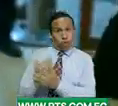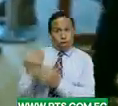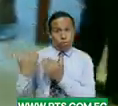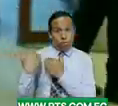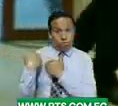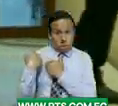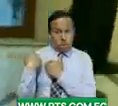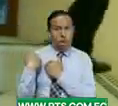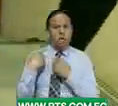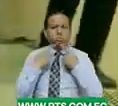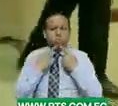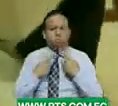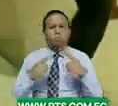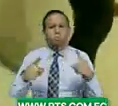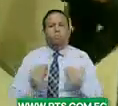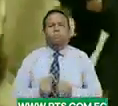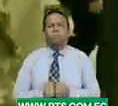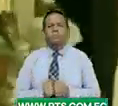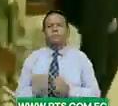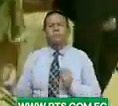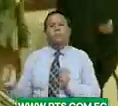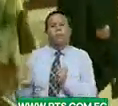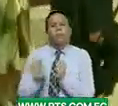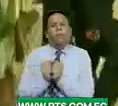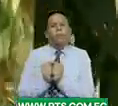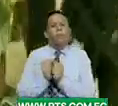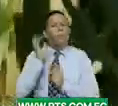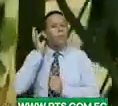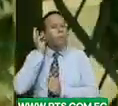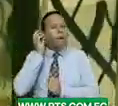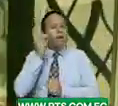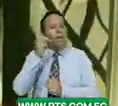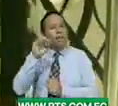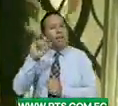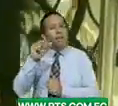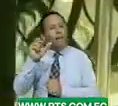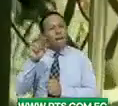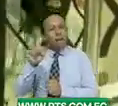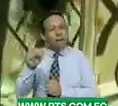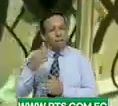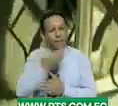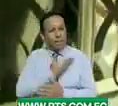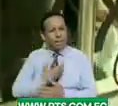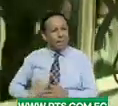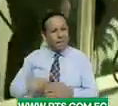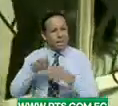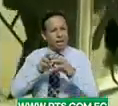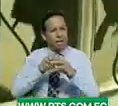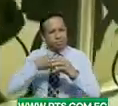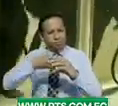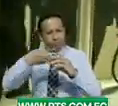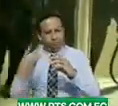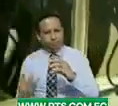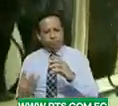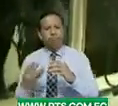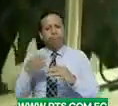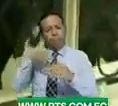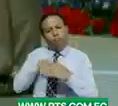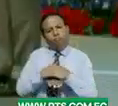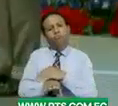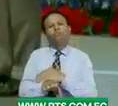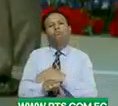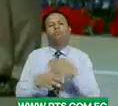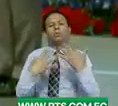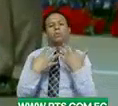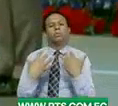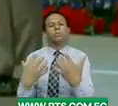Acompañado de Diana Tamaín, presidenta del Consejo Nacional Electoral CNE, hizo su ingreso al Teatro Sucre Daniel Noboa para recibir las credenciales junto